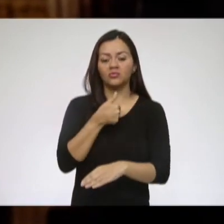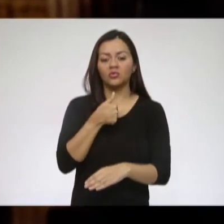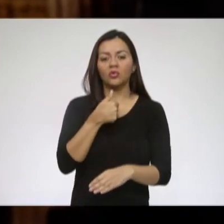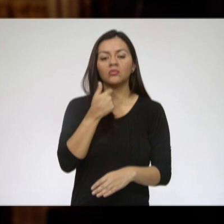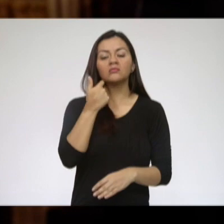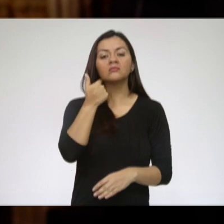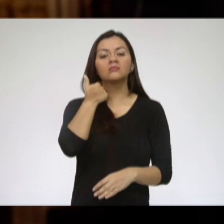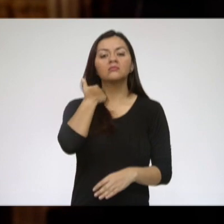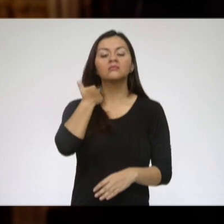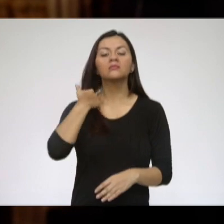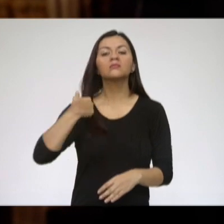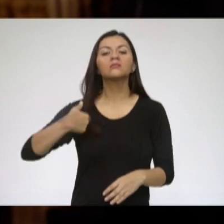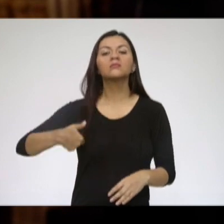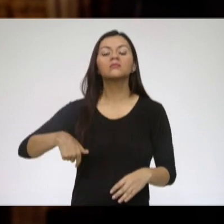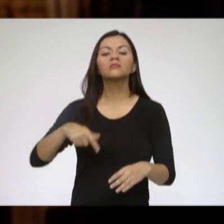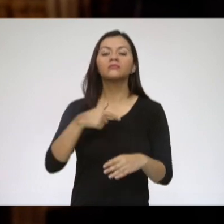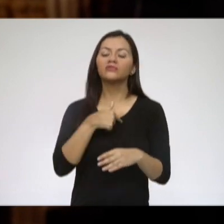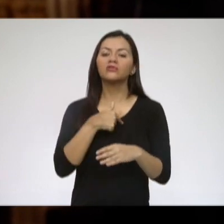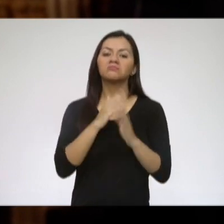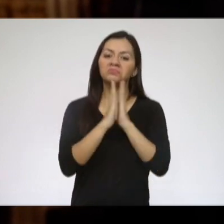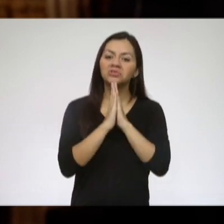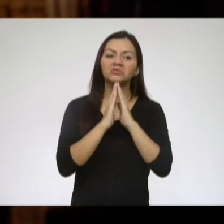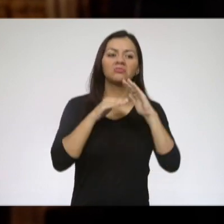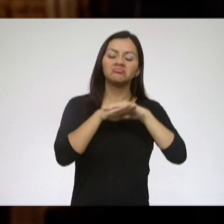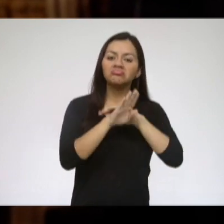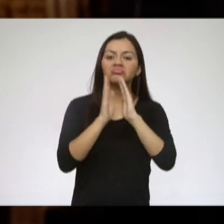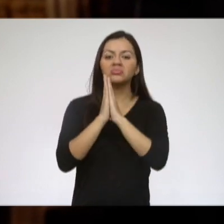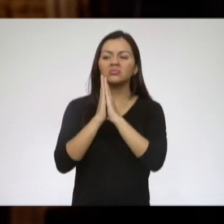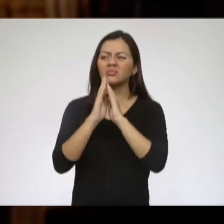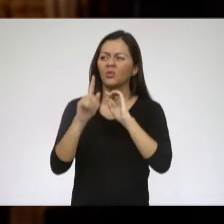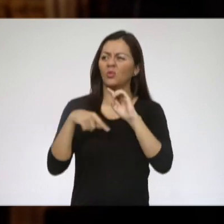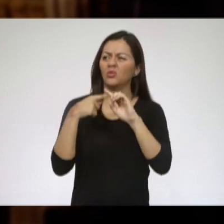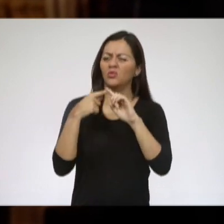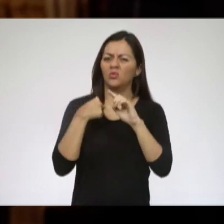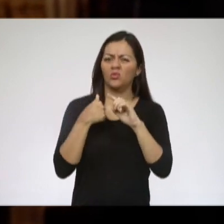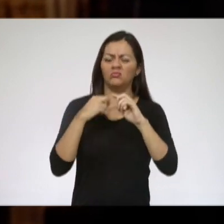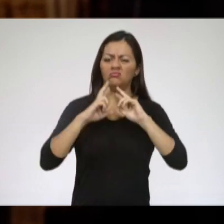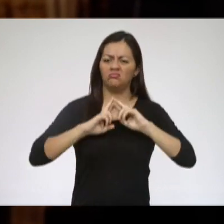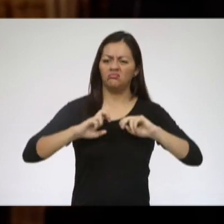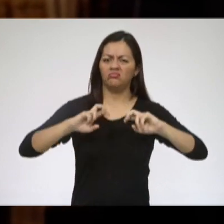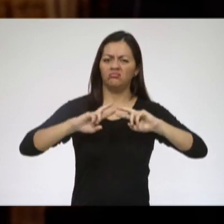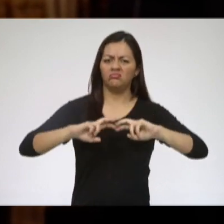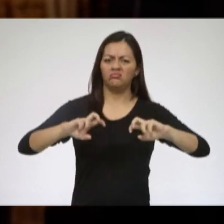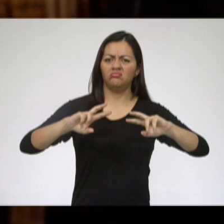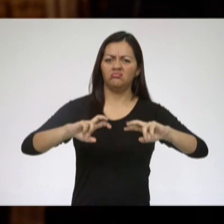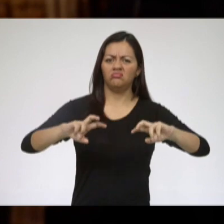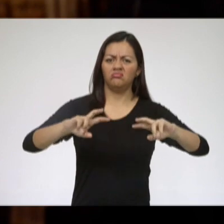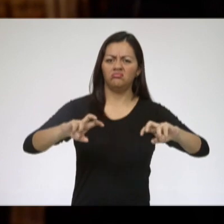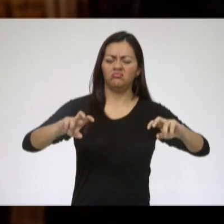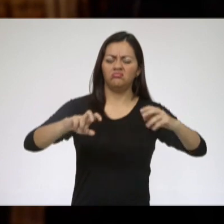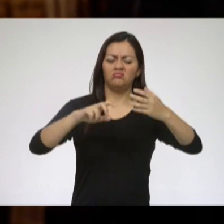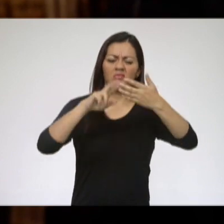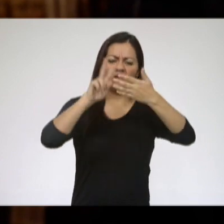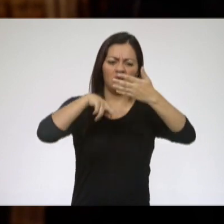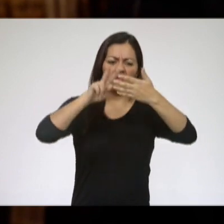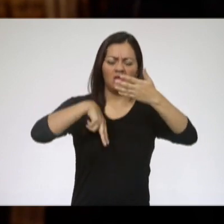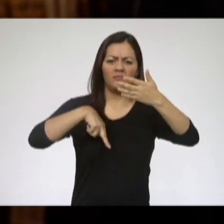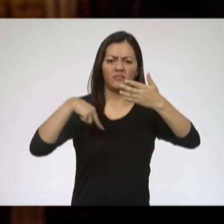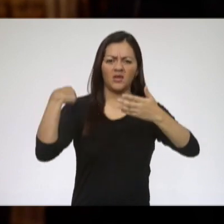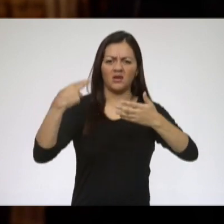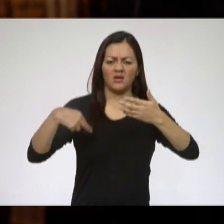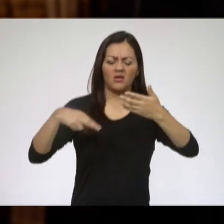era... Practicaba eso, pero hasta cierto punto, cuando ya empecé a investigar, empecé a leer más sobre la religión y todo